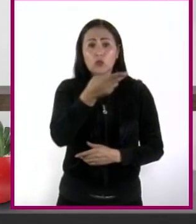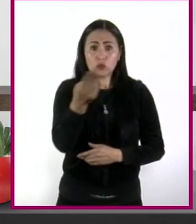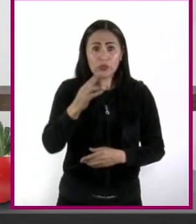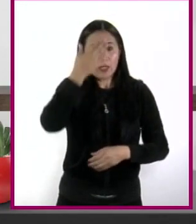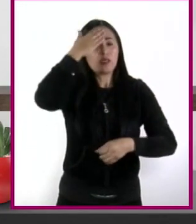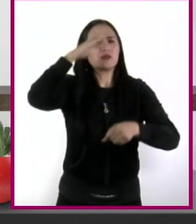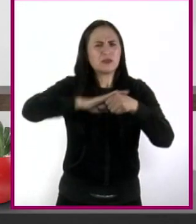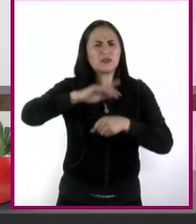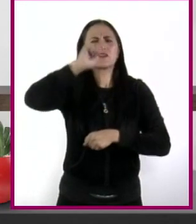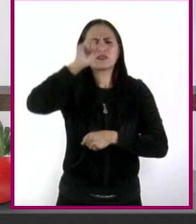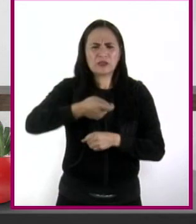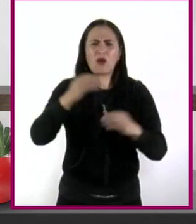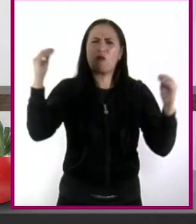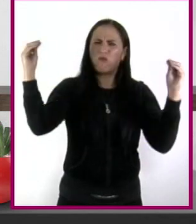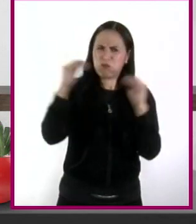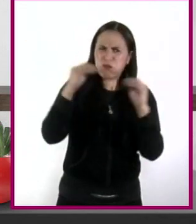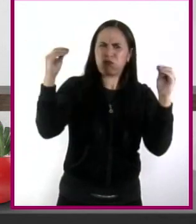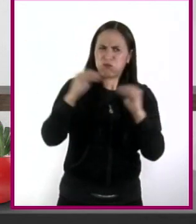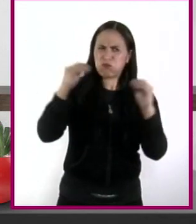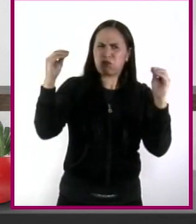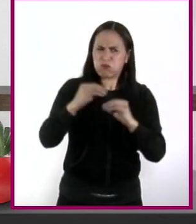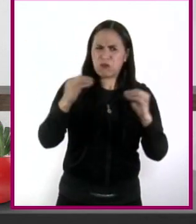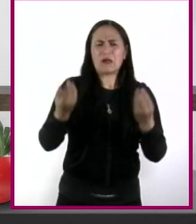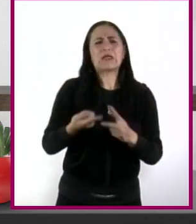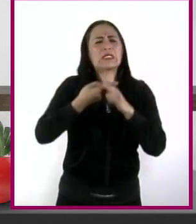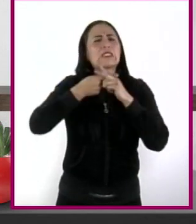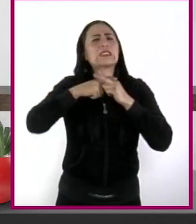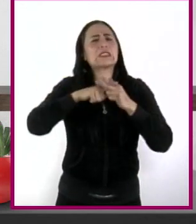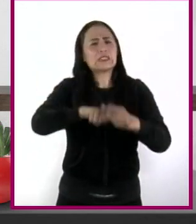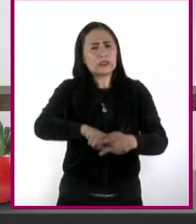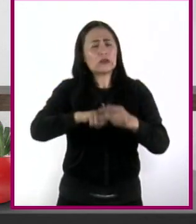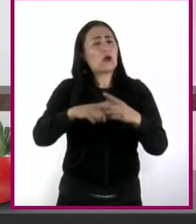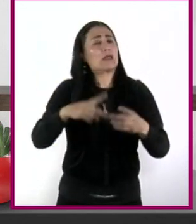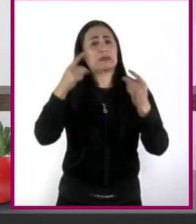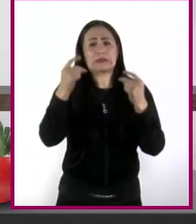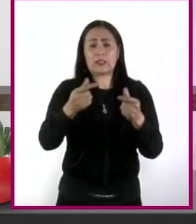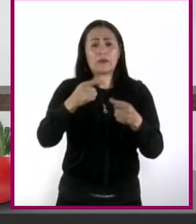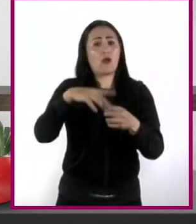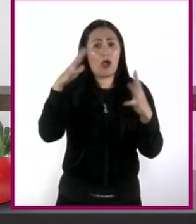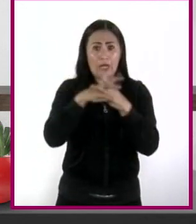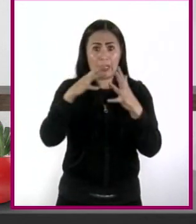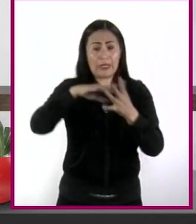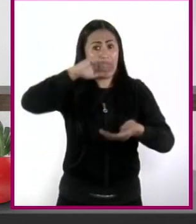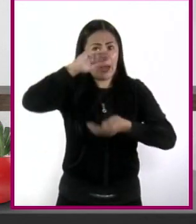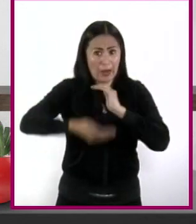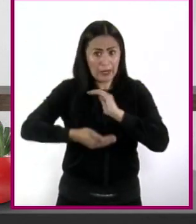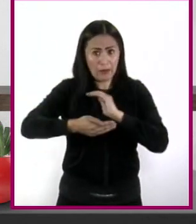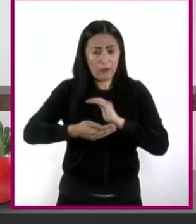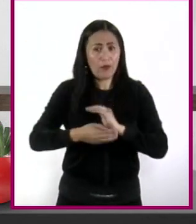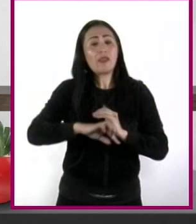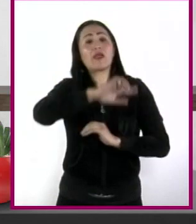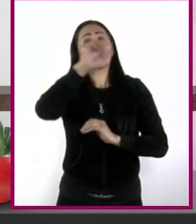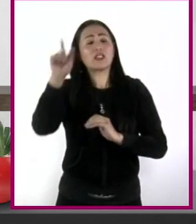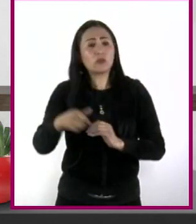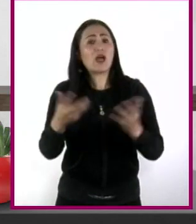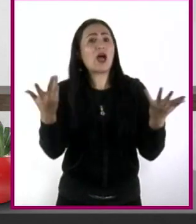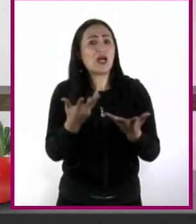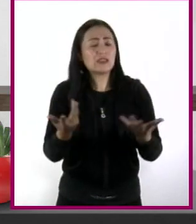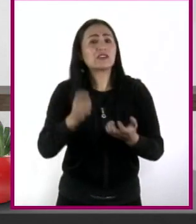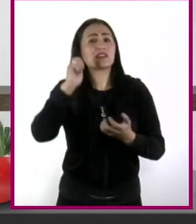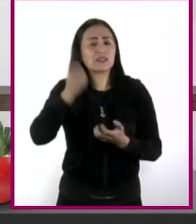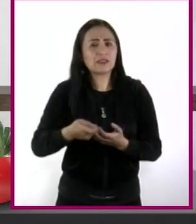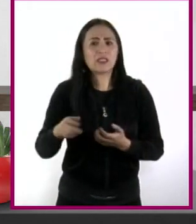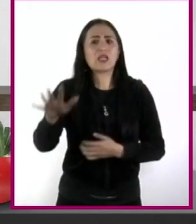cuenta es que esta confrontación silenciosa comenzó de manera inmediata al término de la guerra, y su primera manifestación fue el